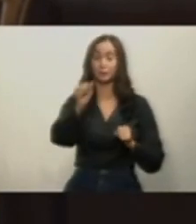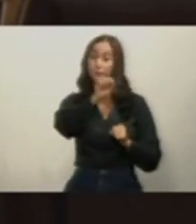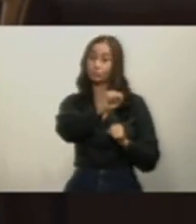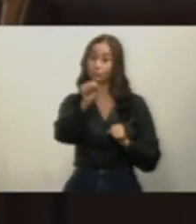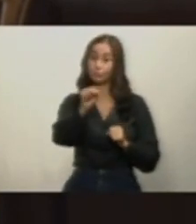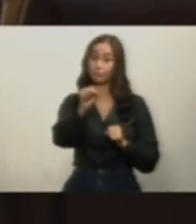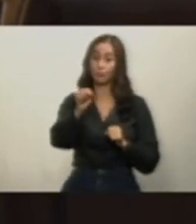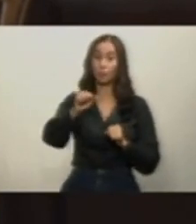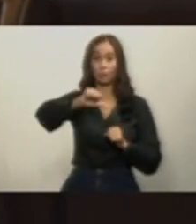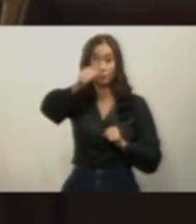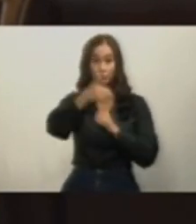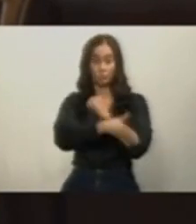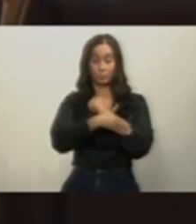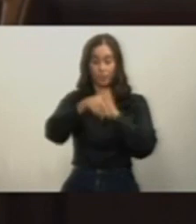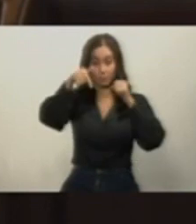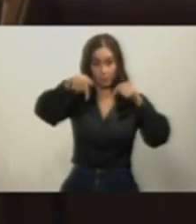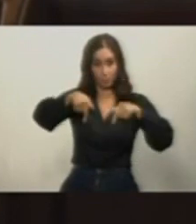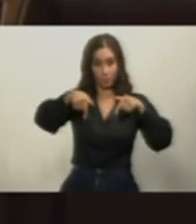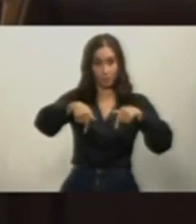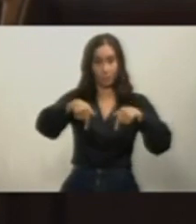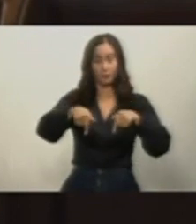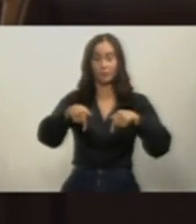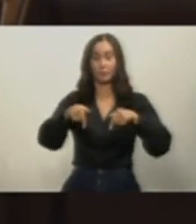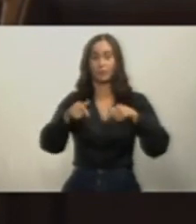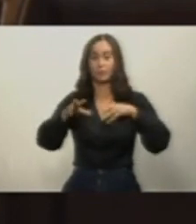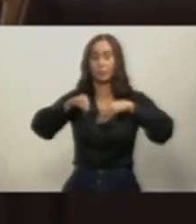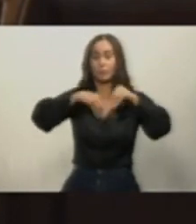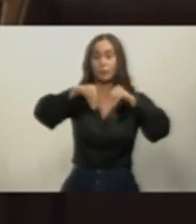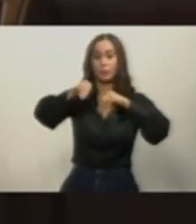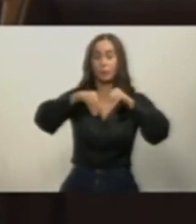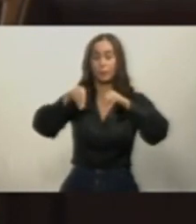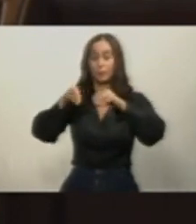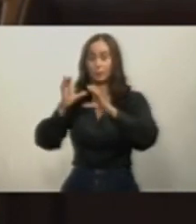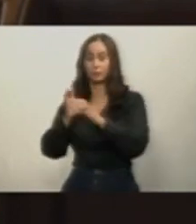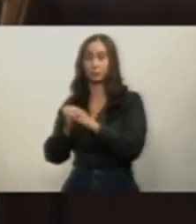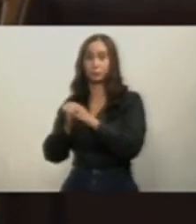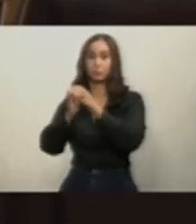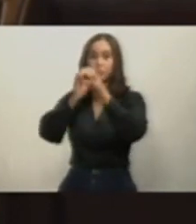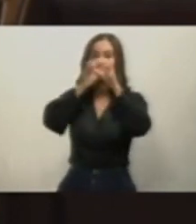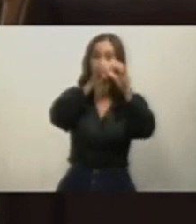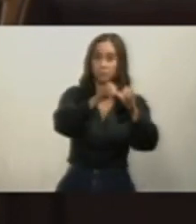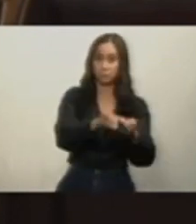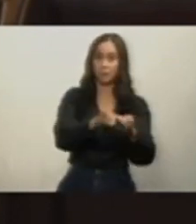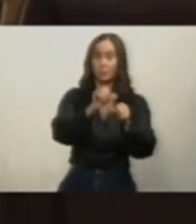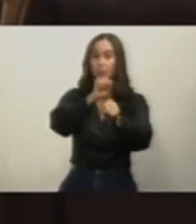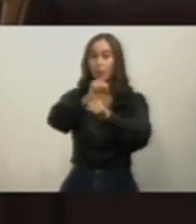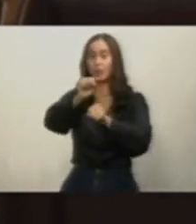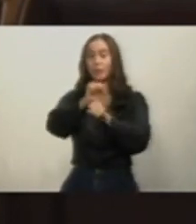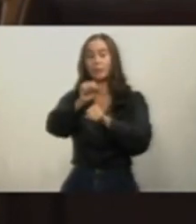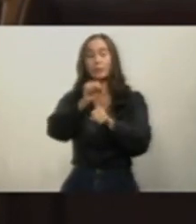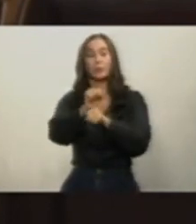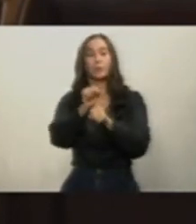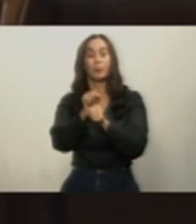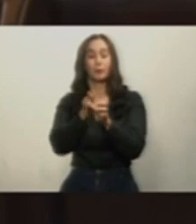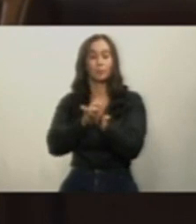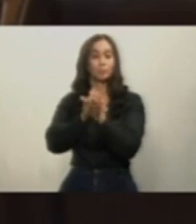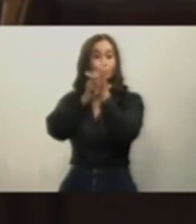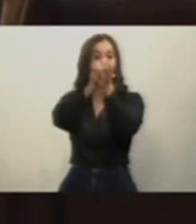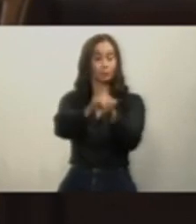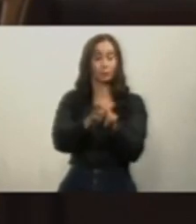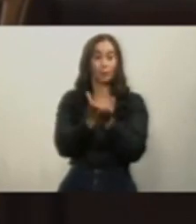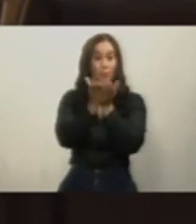o comerciales que estén trasladando a estos así como empleados del sector de transporte